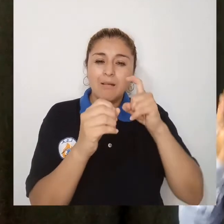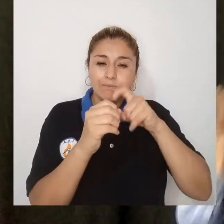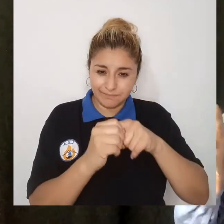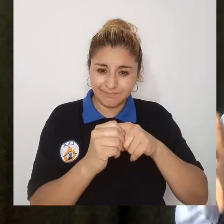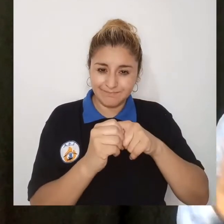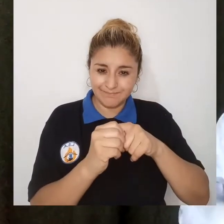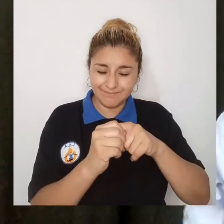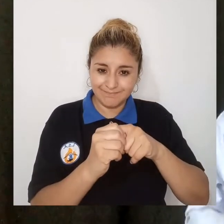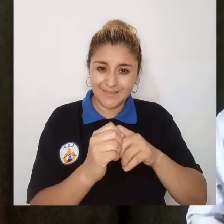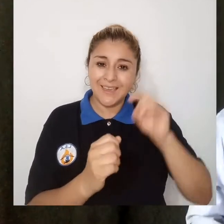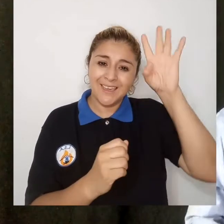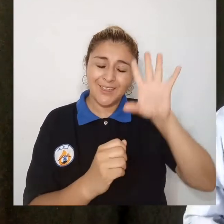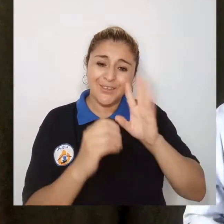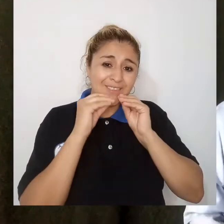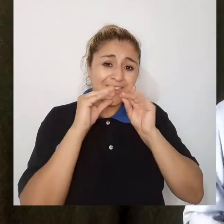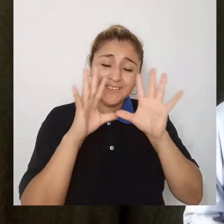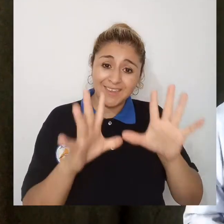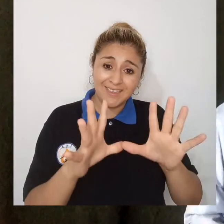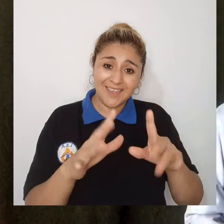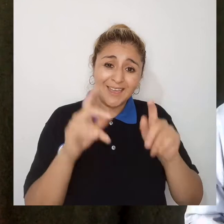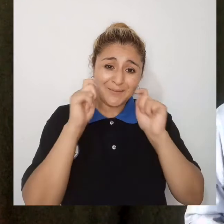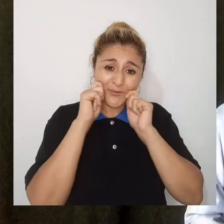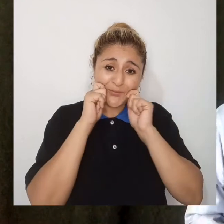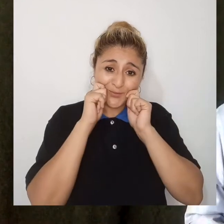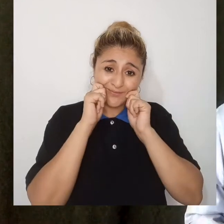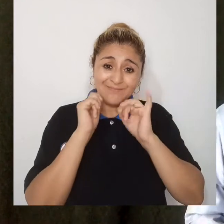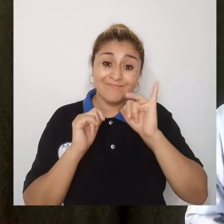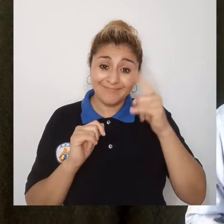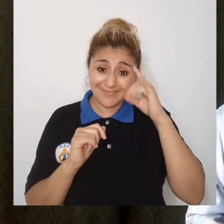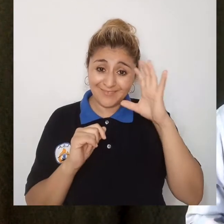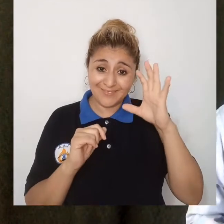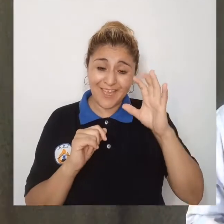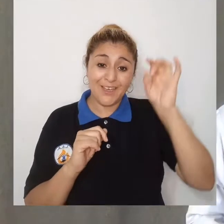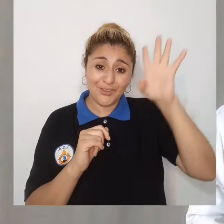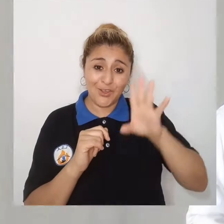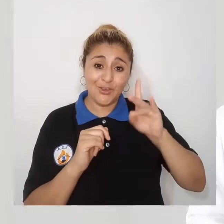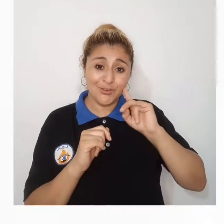dejo un gran saludo dios viene pronto